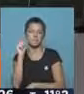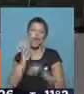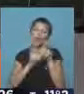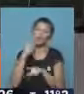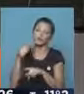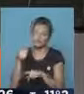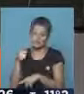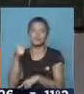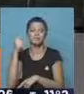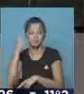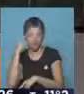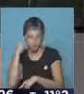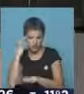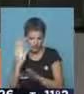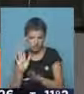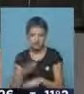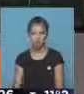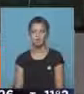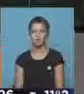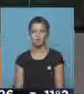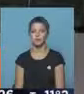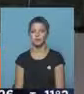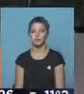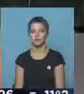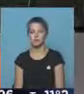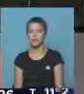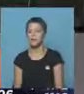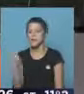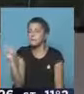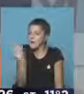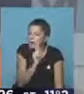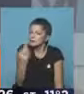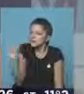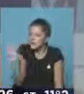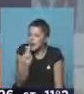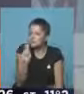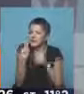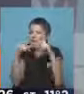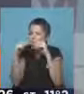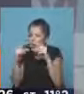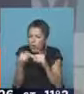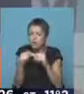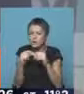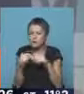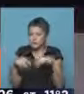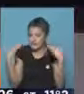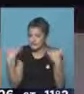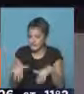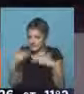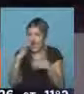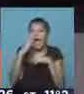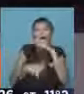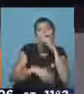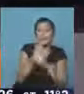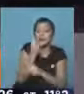acusó Google, que ya había sido atacado por este método, donde estuvieron meses y meses y meses con código extraordinariamente sofisticado, hasta que